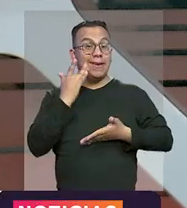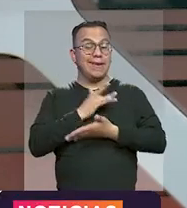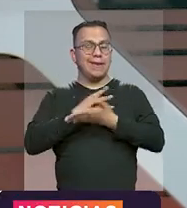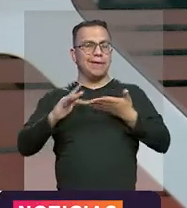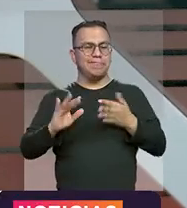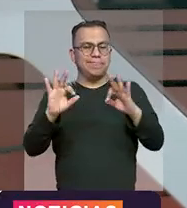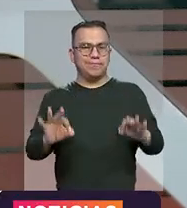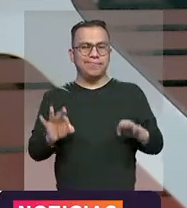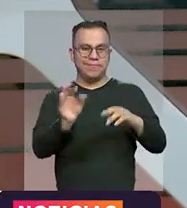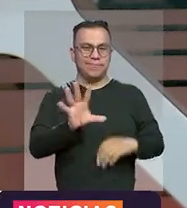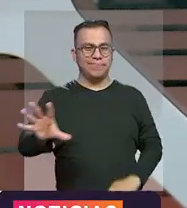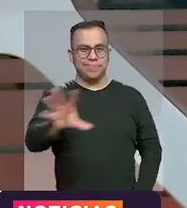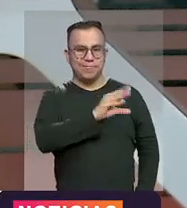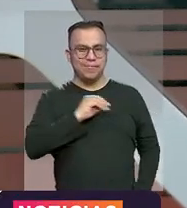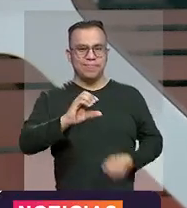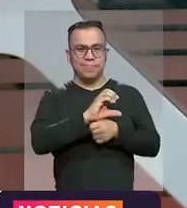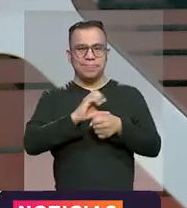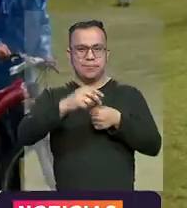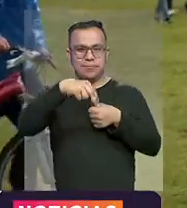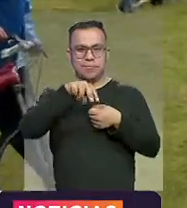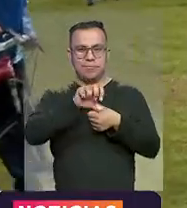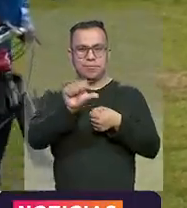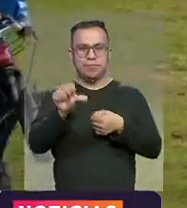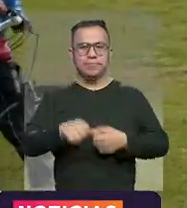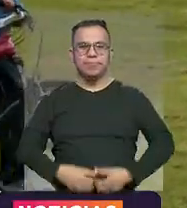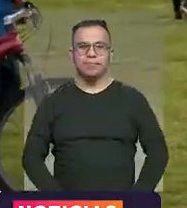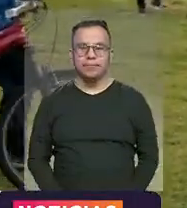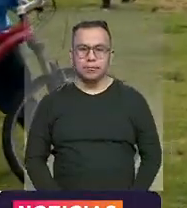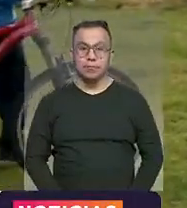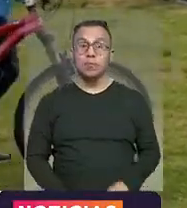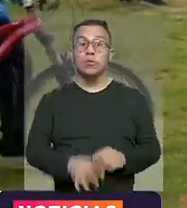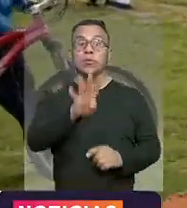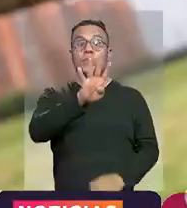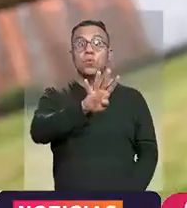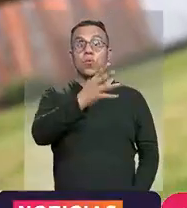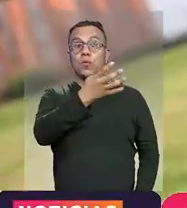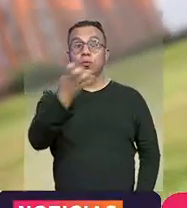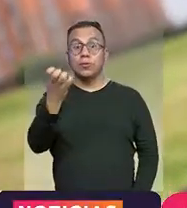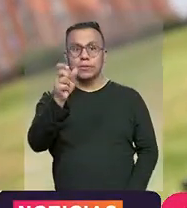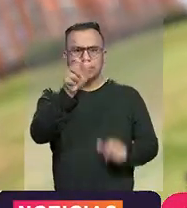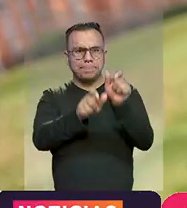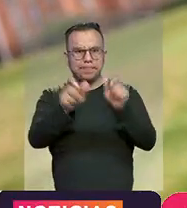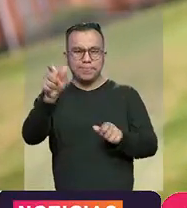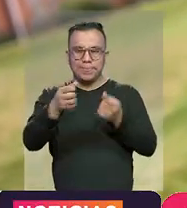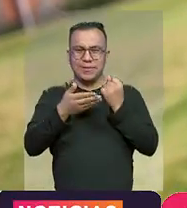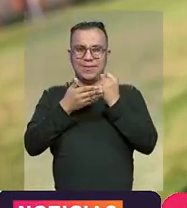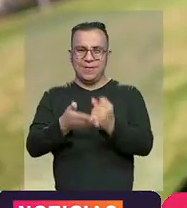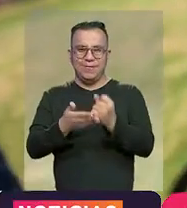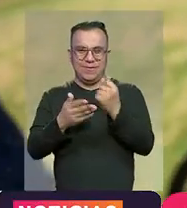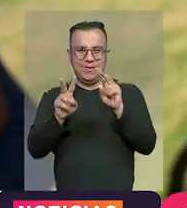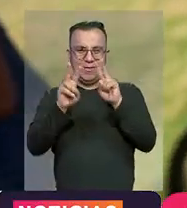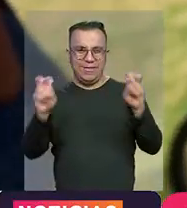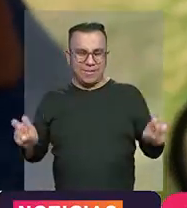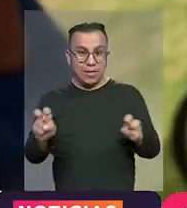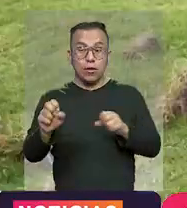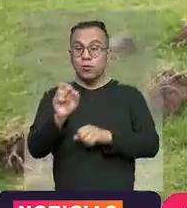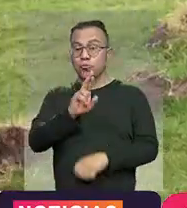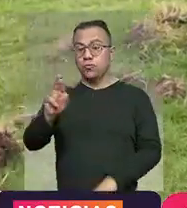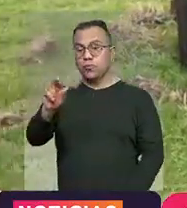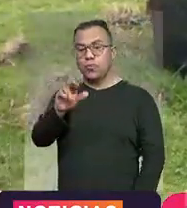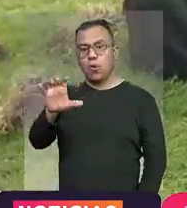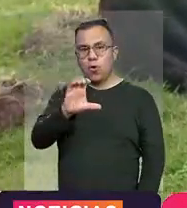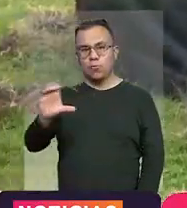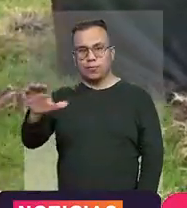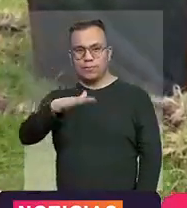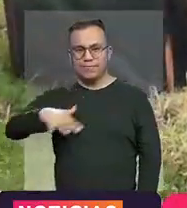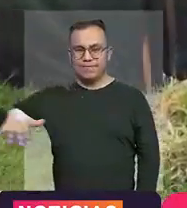contaminación para todos los ciudadanos. Más de 400 personas ayudaron a sembrar el nuevo bosque urbano del suroccidente de la ciudad,